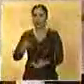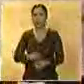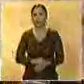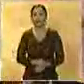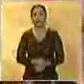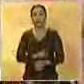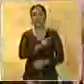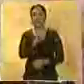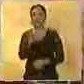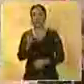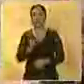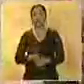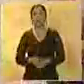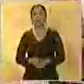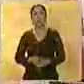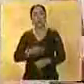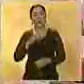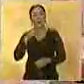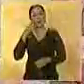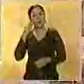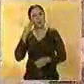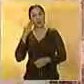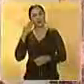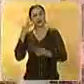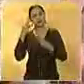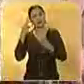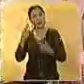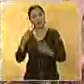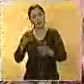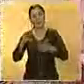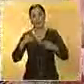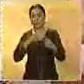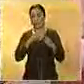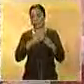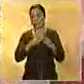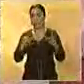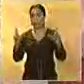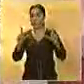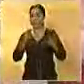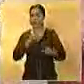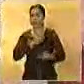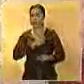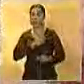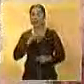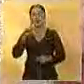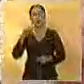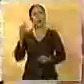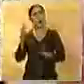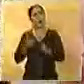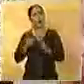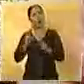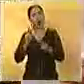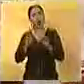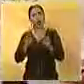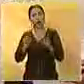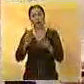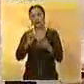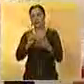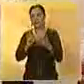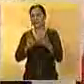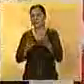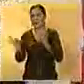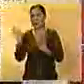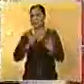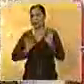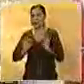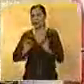ellos, aparte de poder estar orgullosos de este reconocimiento que reciben estas dos figuras de nuestro canal, también pudimos conocer algunos detalles sobre lo que es